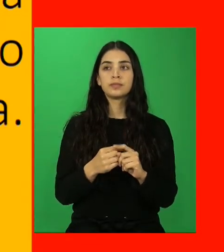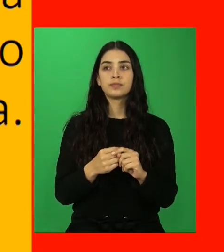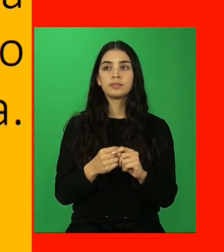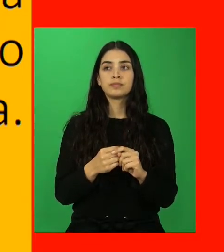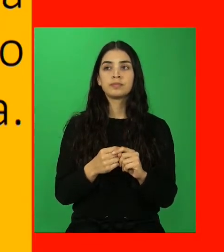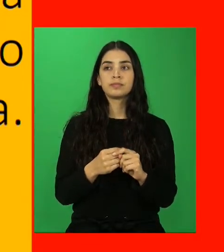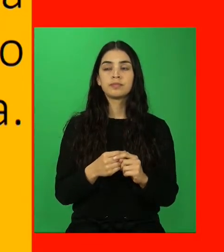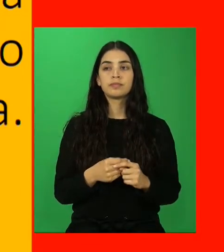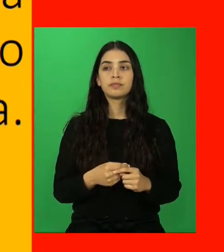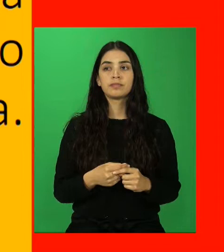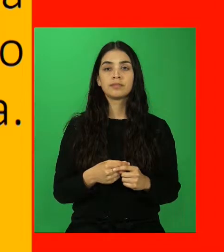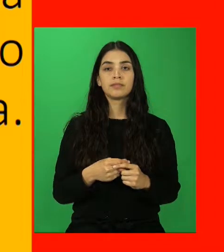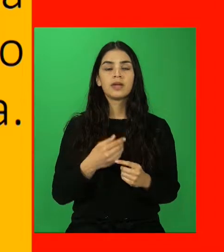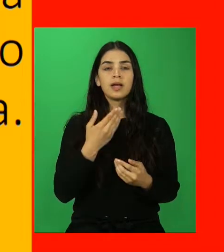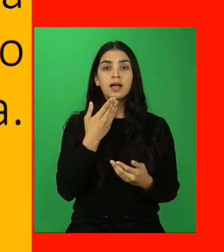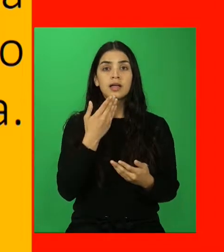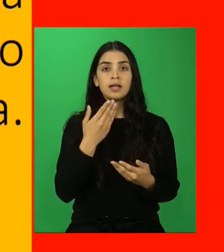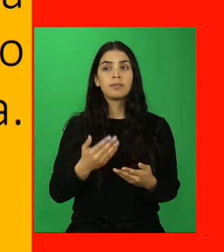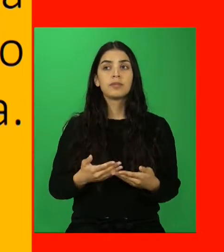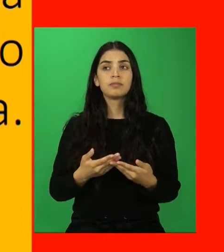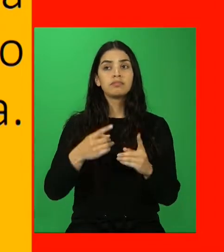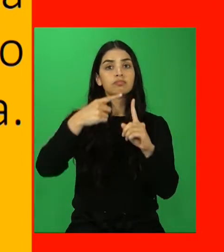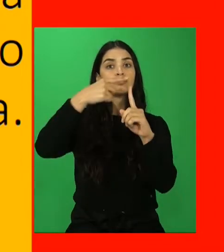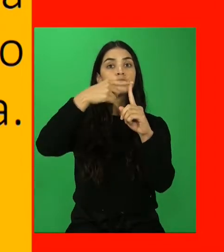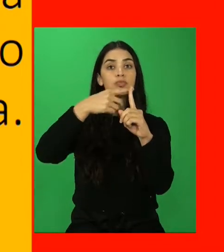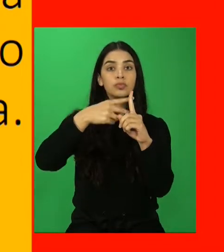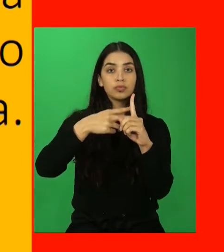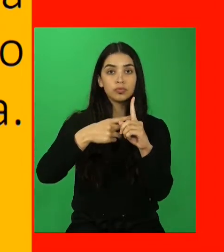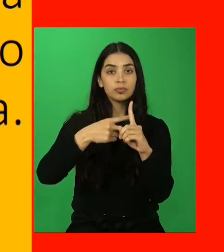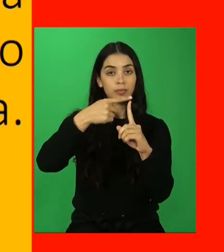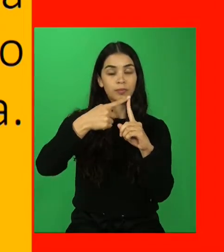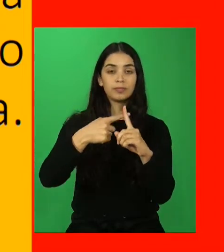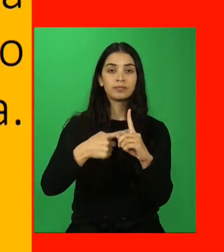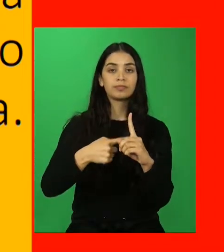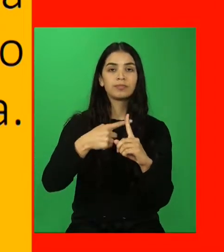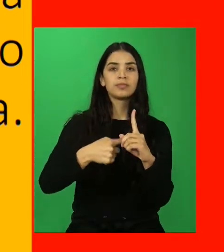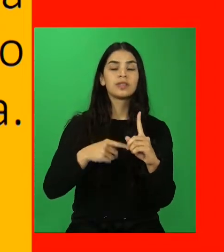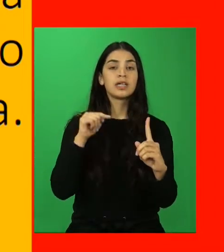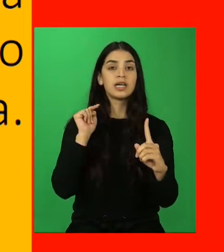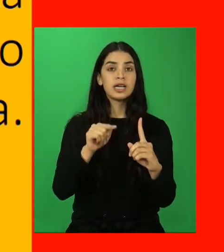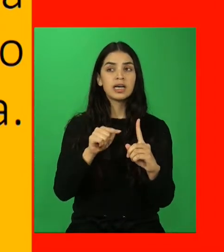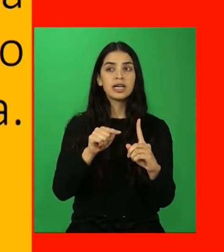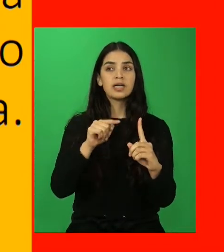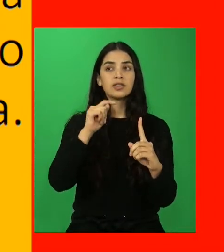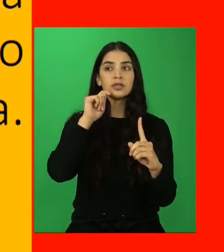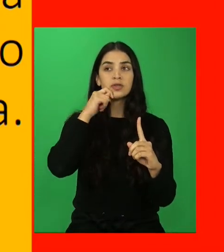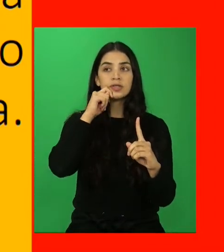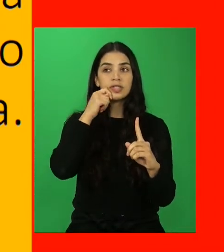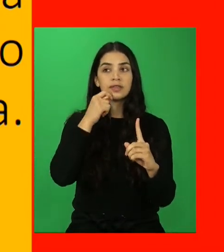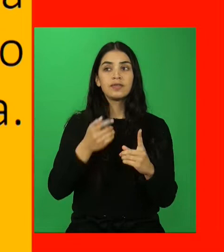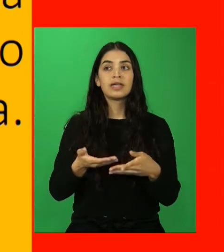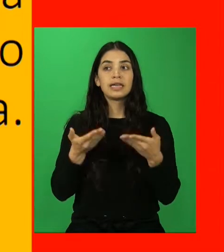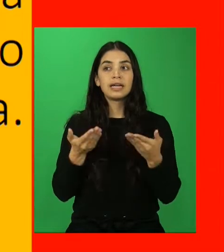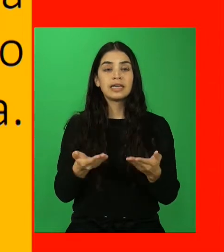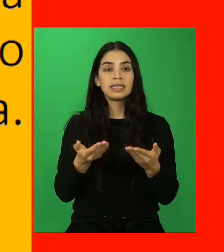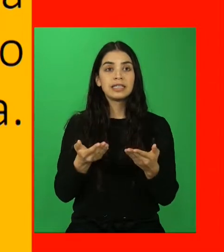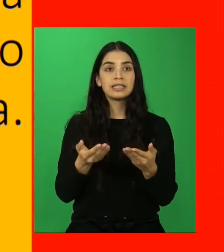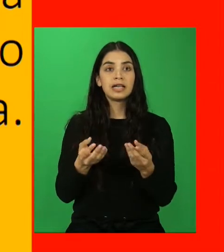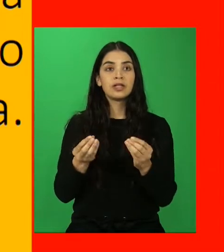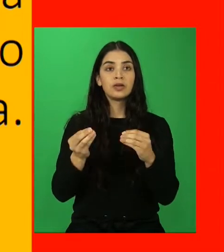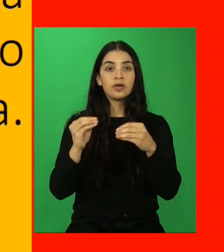También puede exponerse a bajas temperaturas. Esto va a definir el estado de la molécula, la